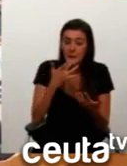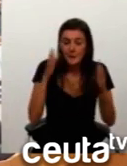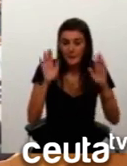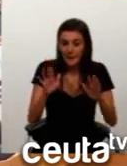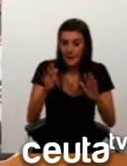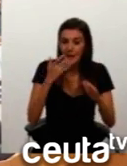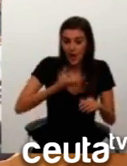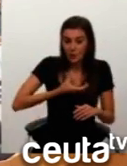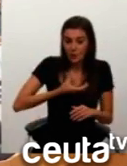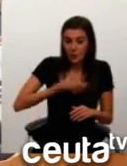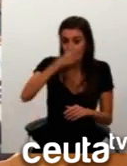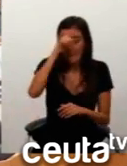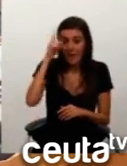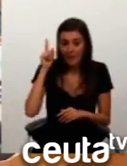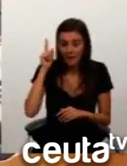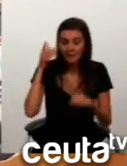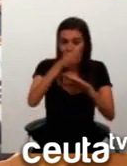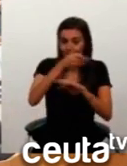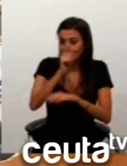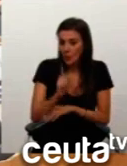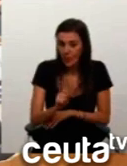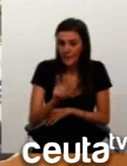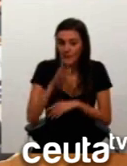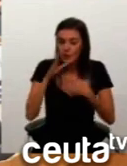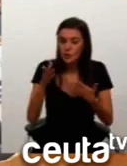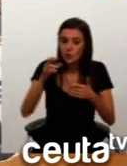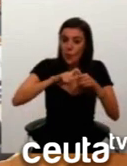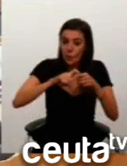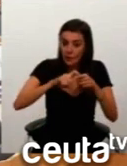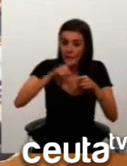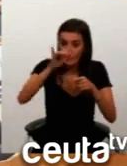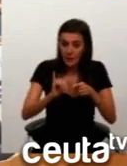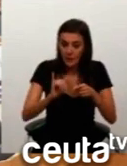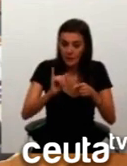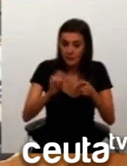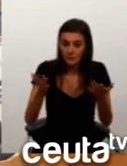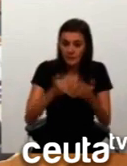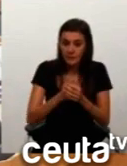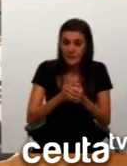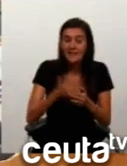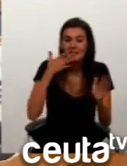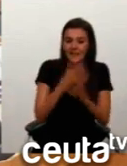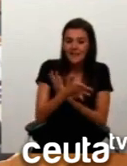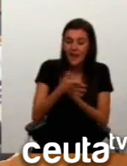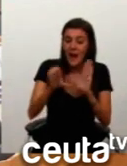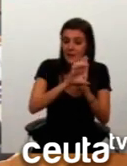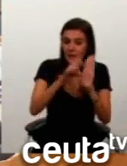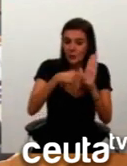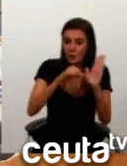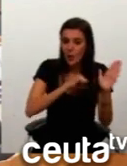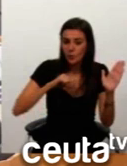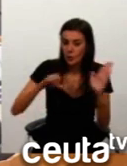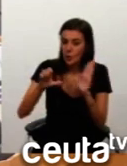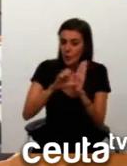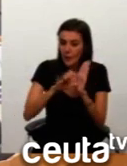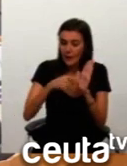embargo, el Ayuntamiento de Madrid no va. Será que nosotros tenemos un régimen que significa nuestro Estatuto de Autonomía y